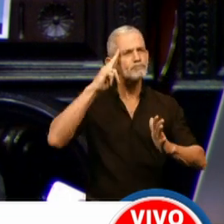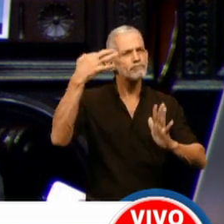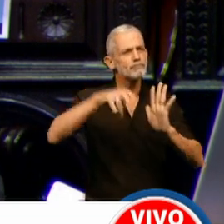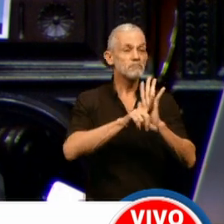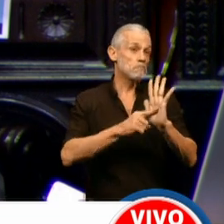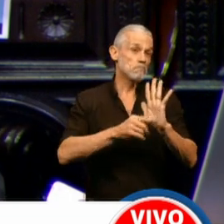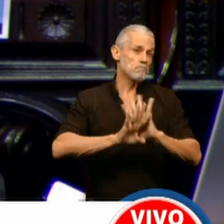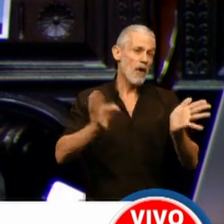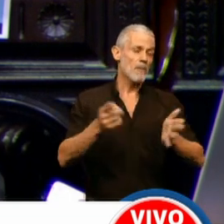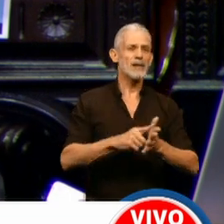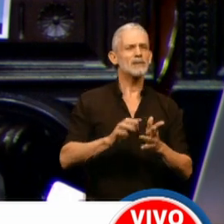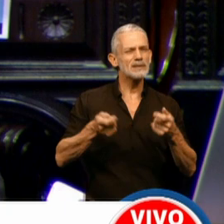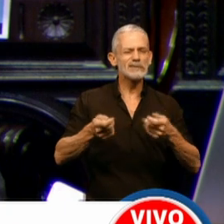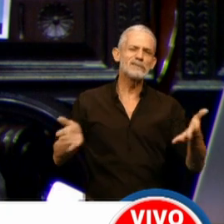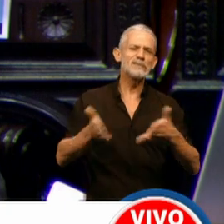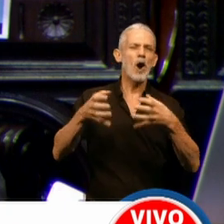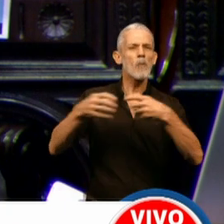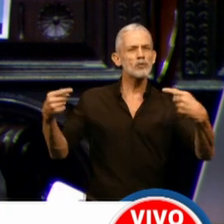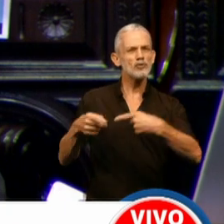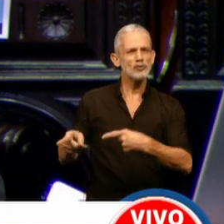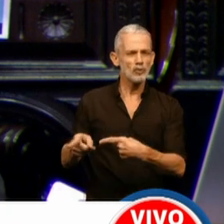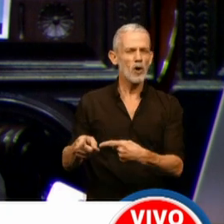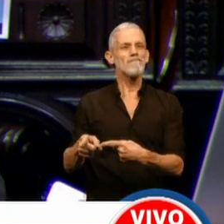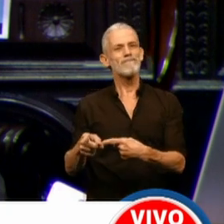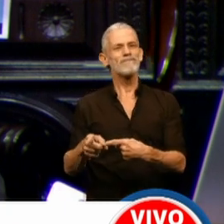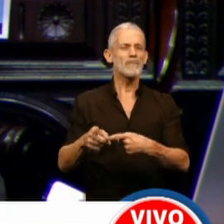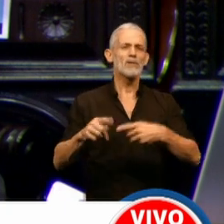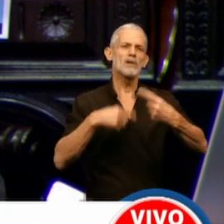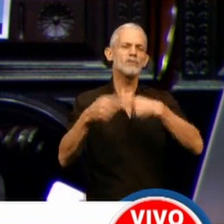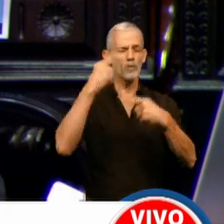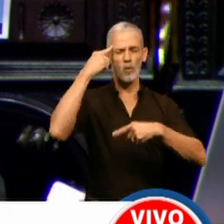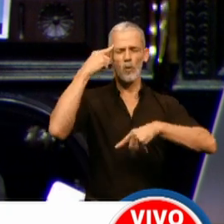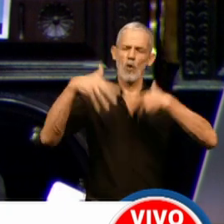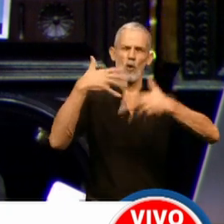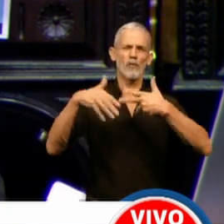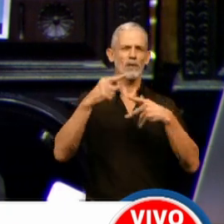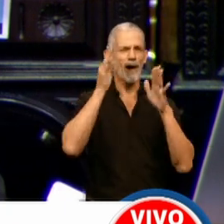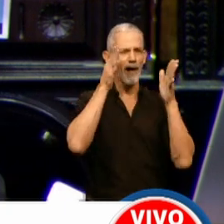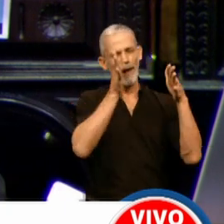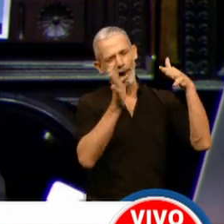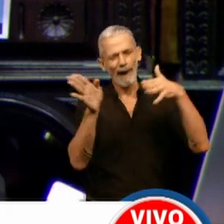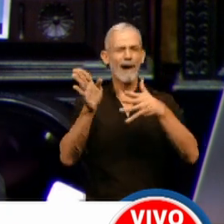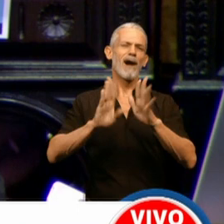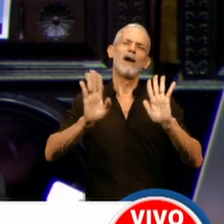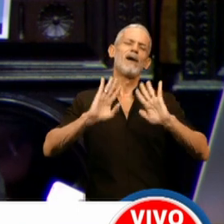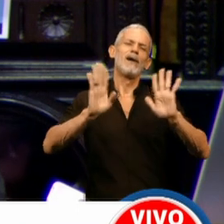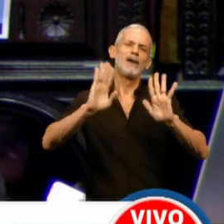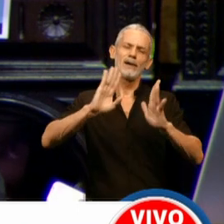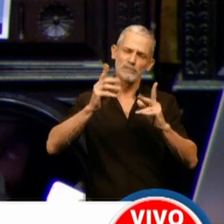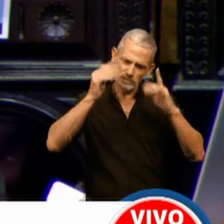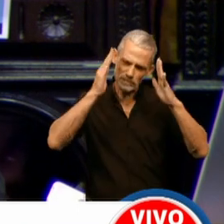así que instó a la oposición sobre todo a no seguir confundiendo ni a desvirtuar el debate ni a